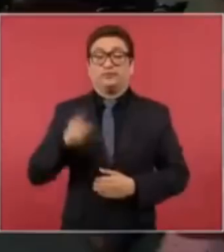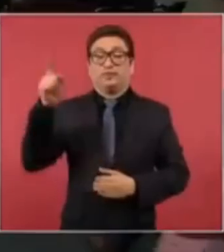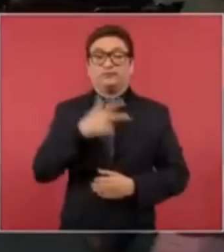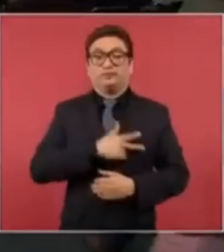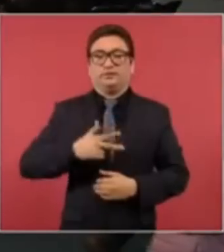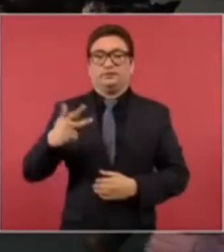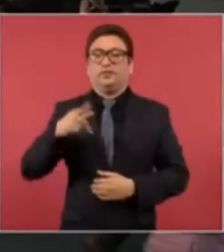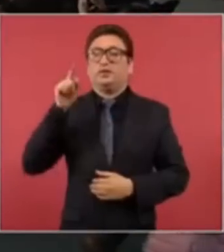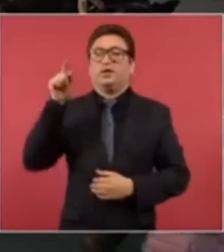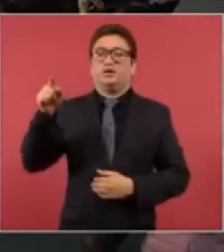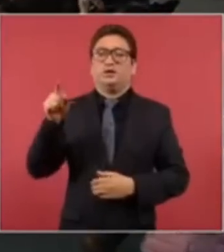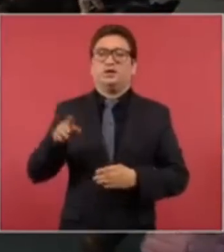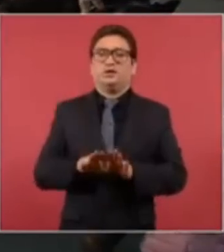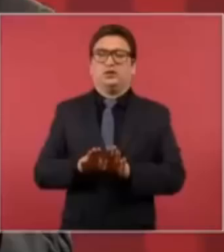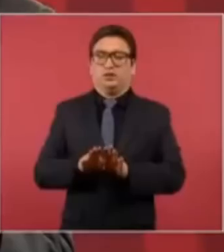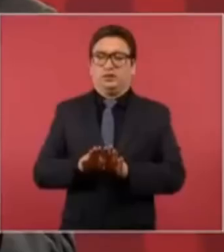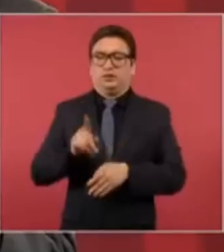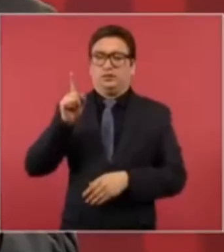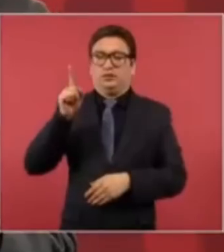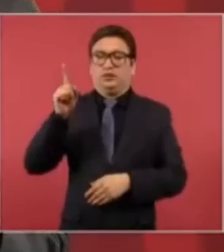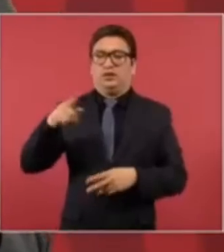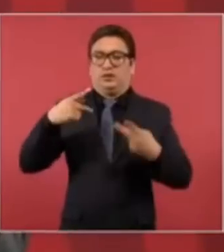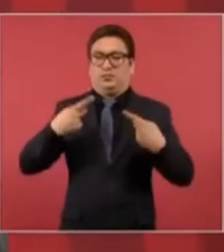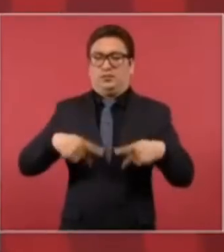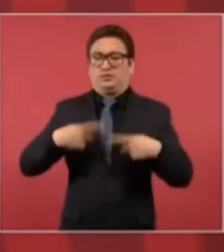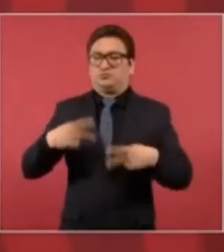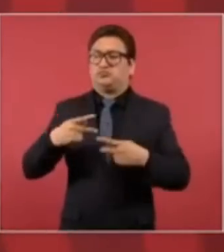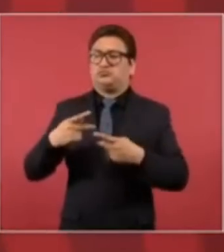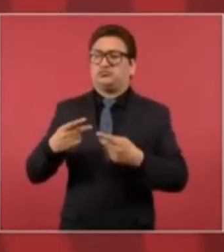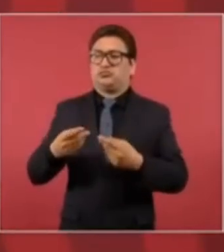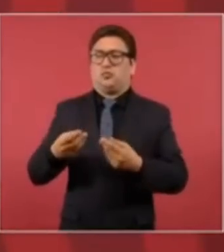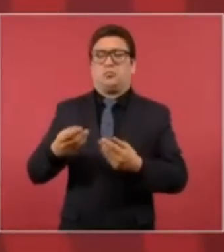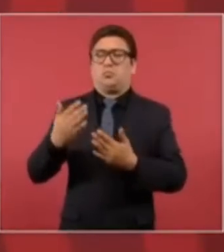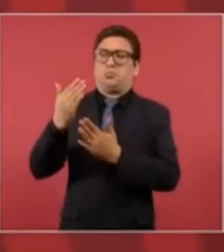Dinamarca tiene mucho menos población que México.